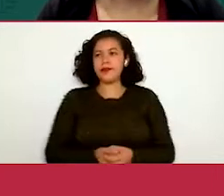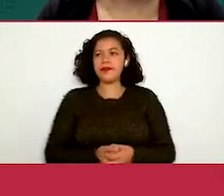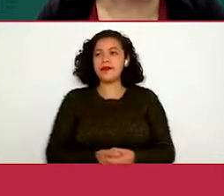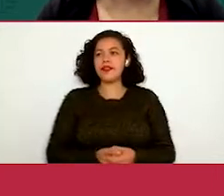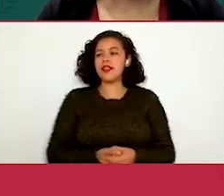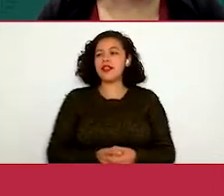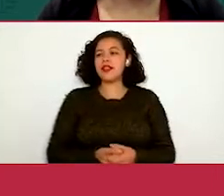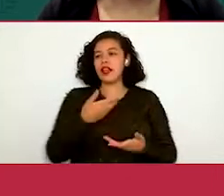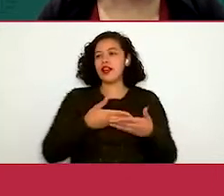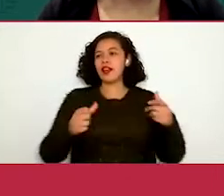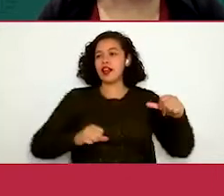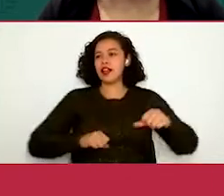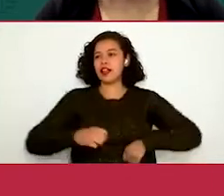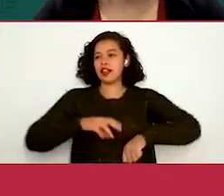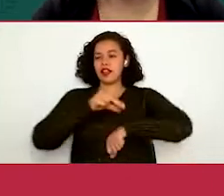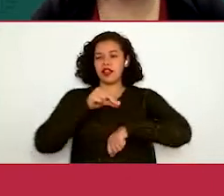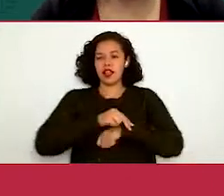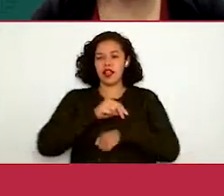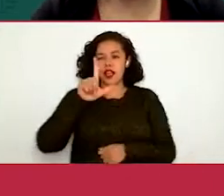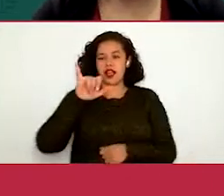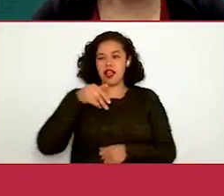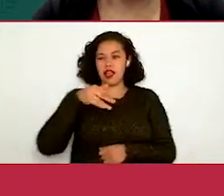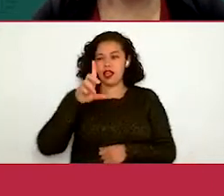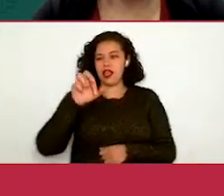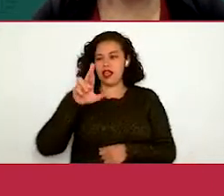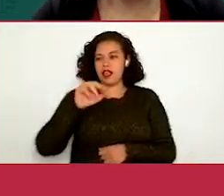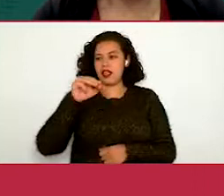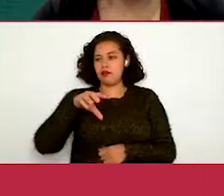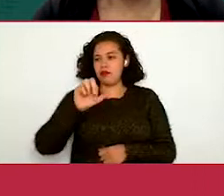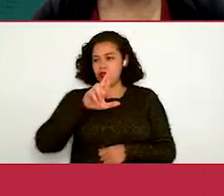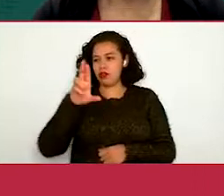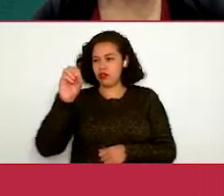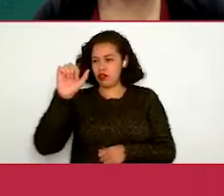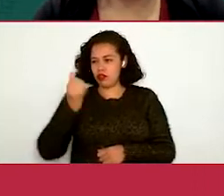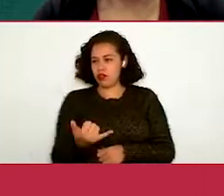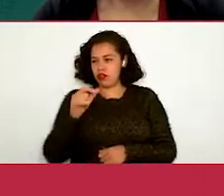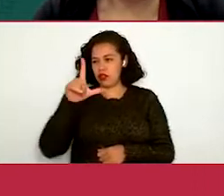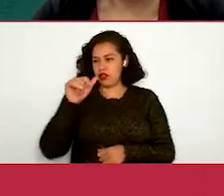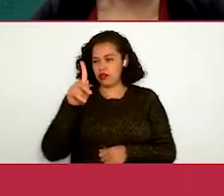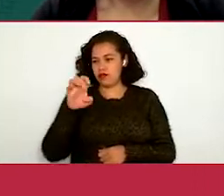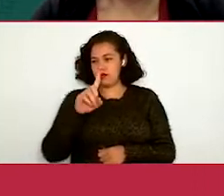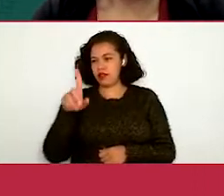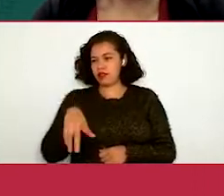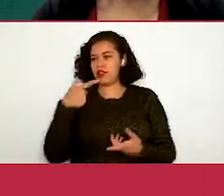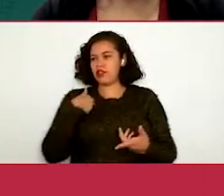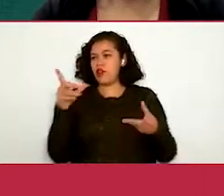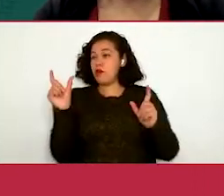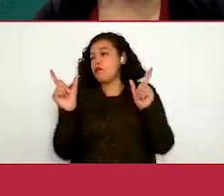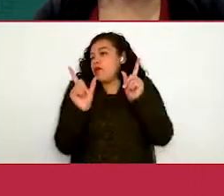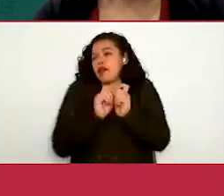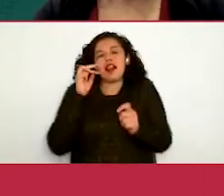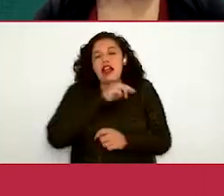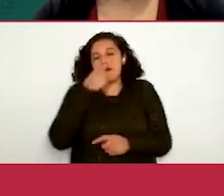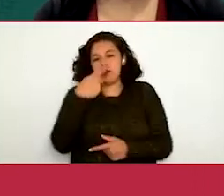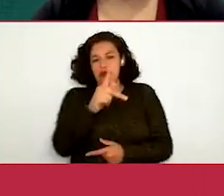actividad nos acompaña la doctora Alejandra Monroy López, de quien me voy a permitir leer un poco de su semblanza. Ella es doctora